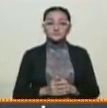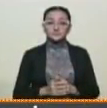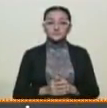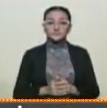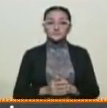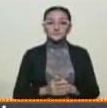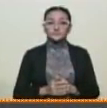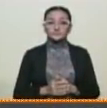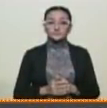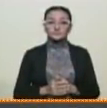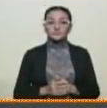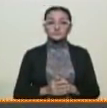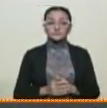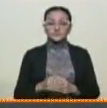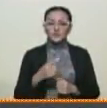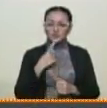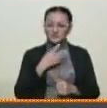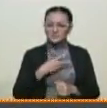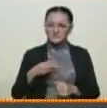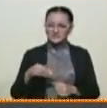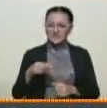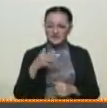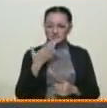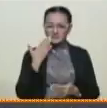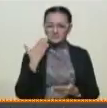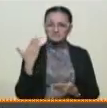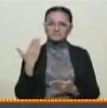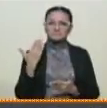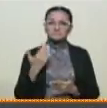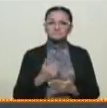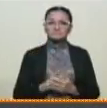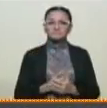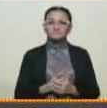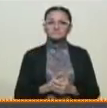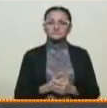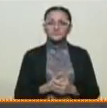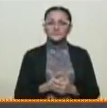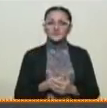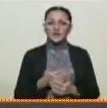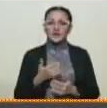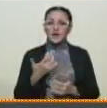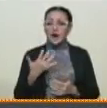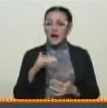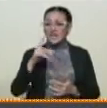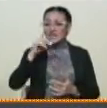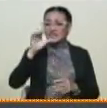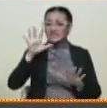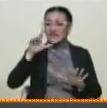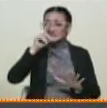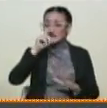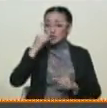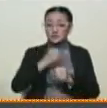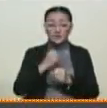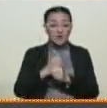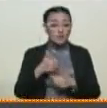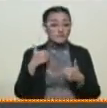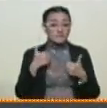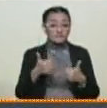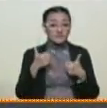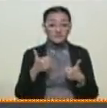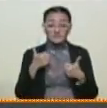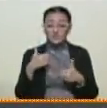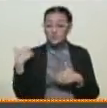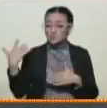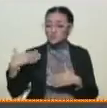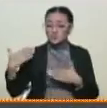el presidente Lukashenko, tenemos 10 años ya de trabajo exitoso.